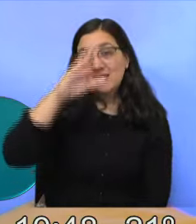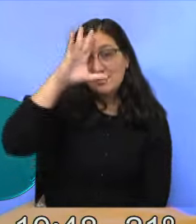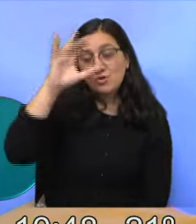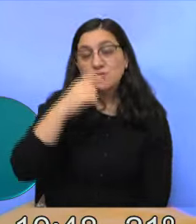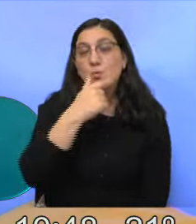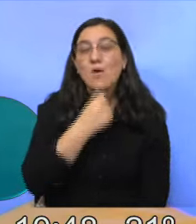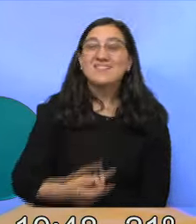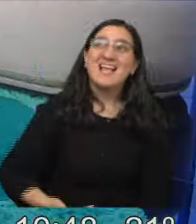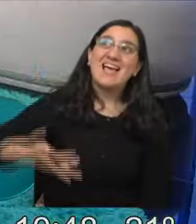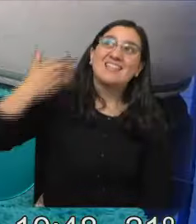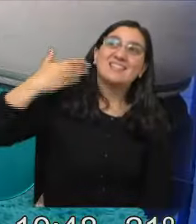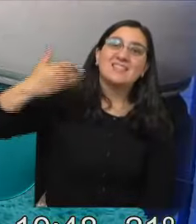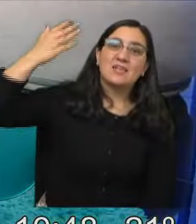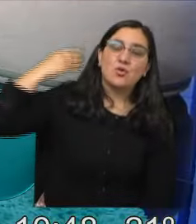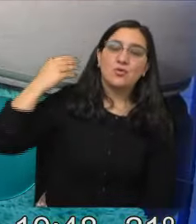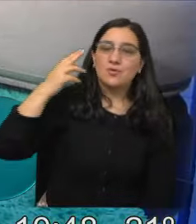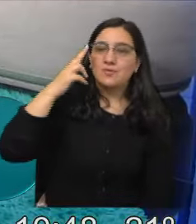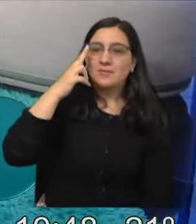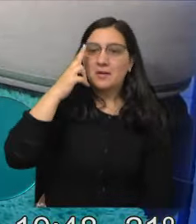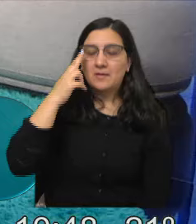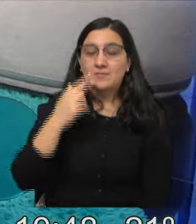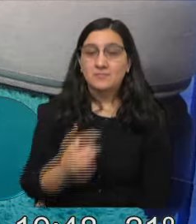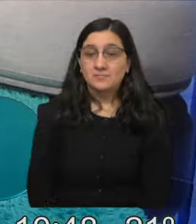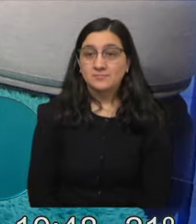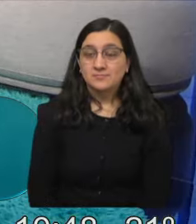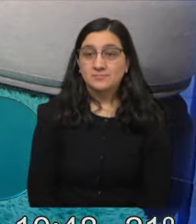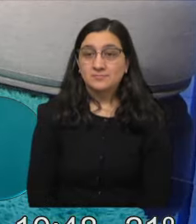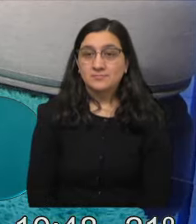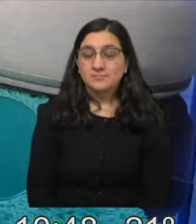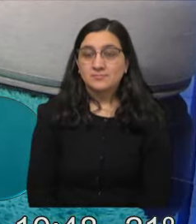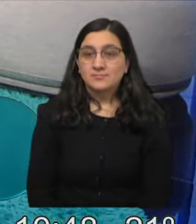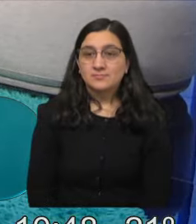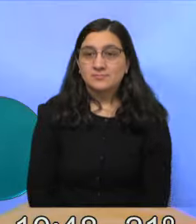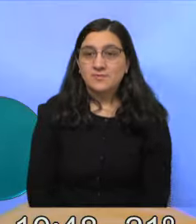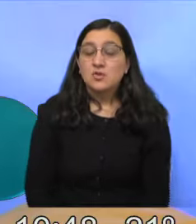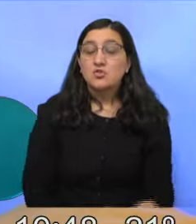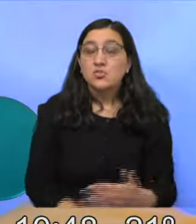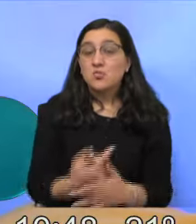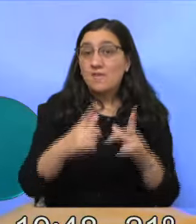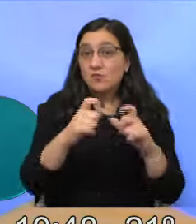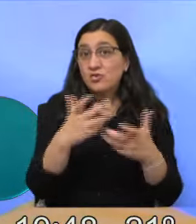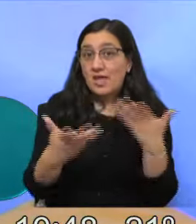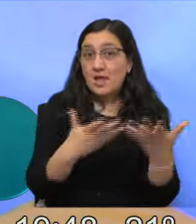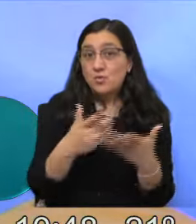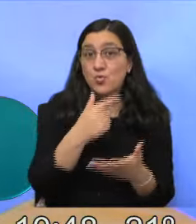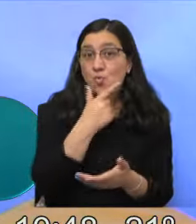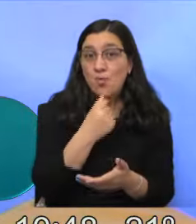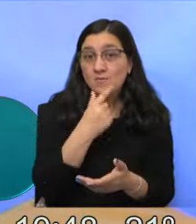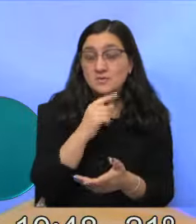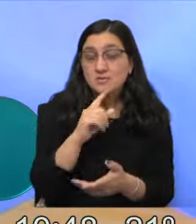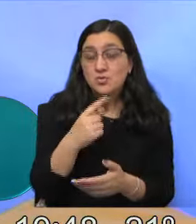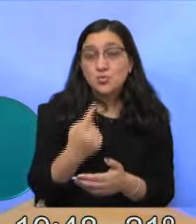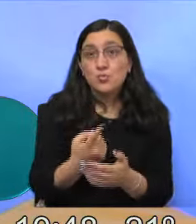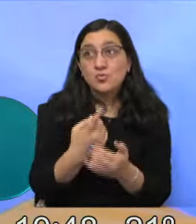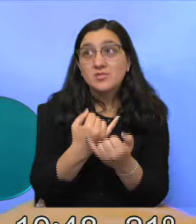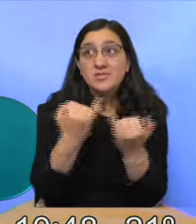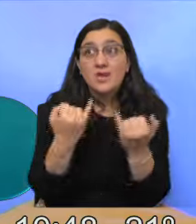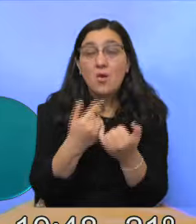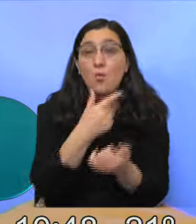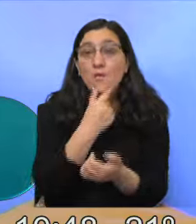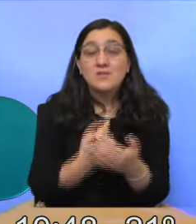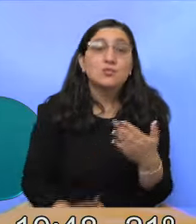jueves anterior. O sea, subo una foto de algo que pasó un jueves hace años y la subo un día jueves. No sé, este jueves que